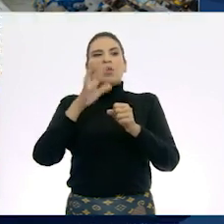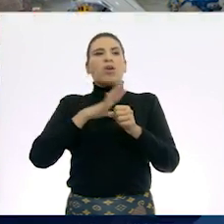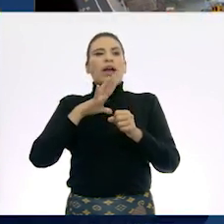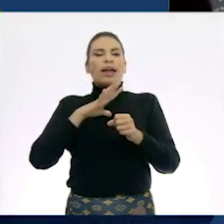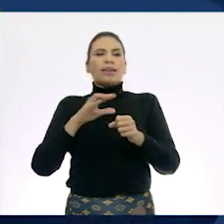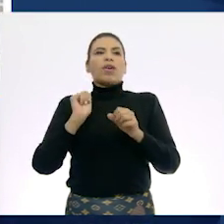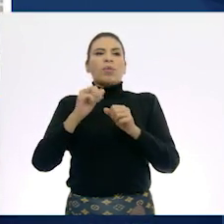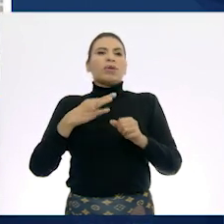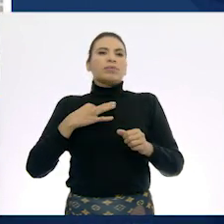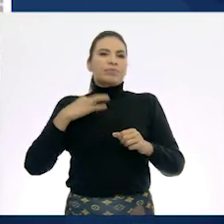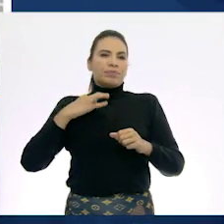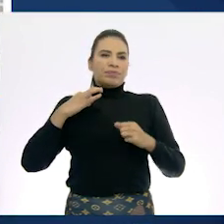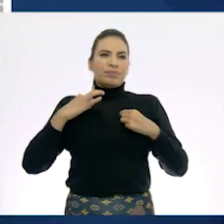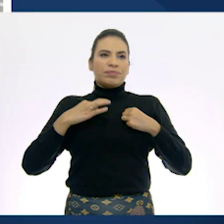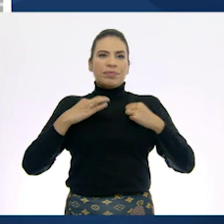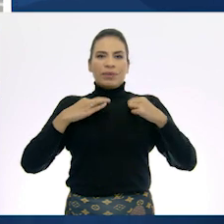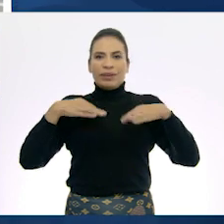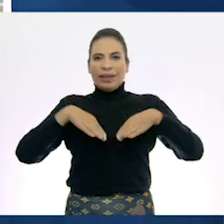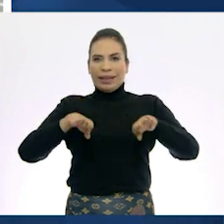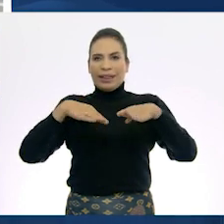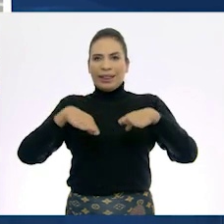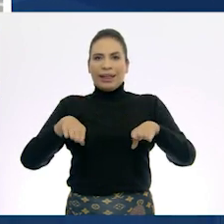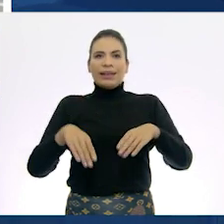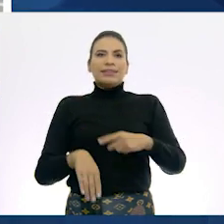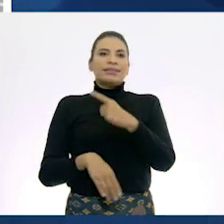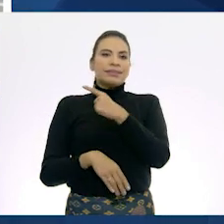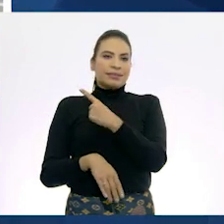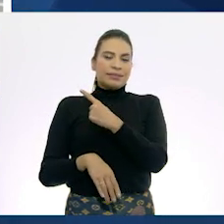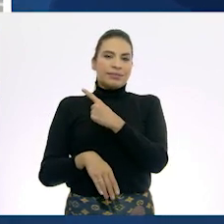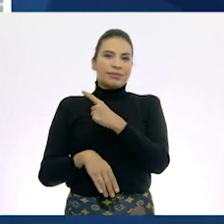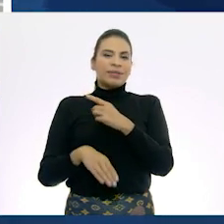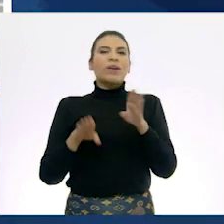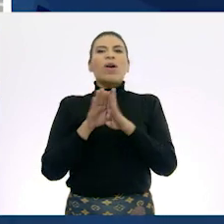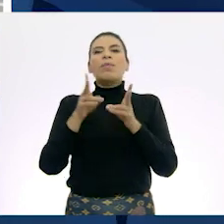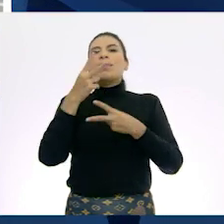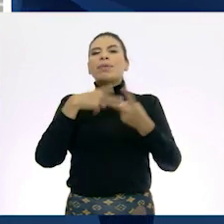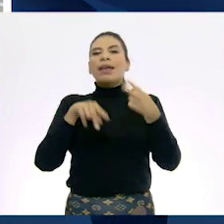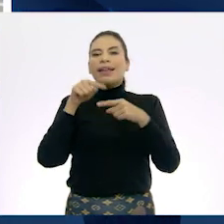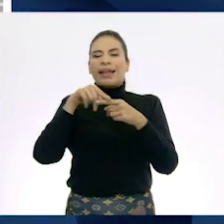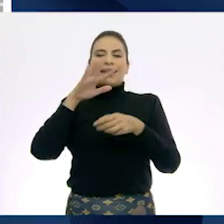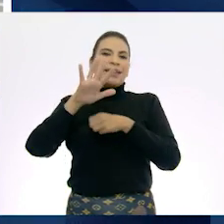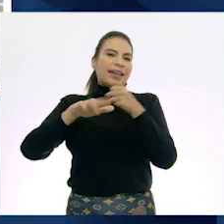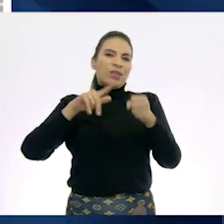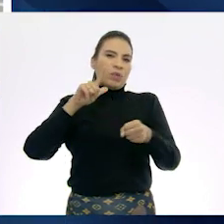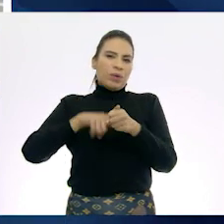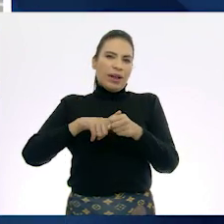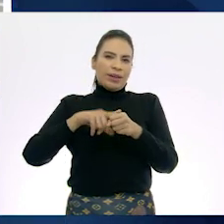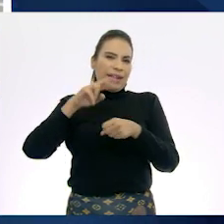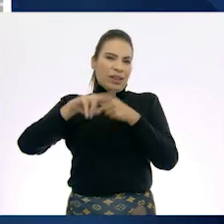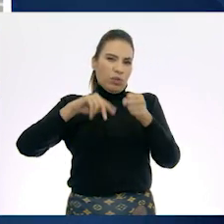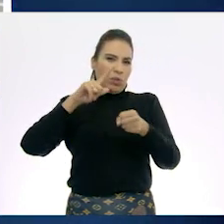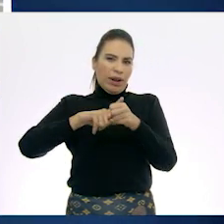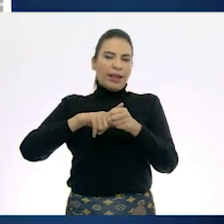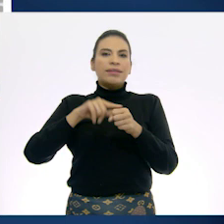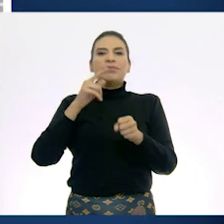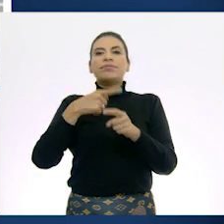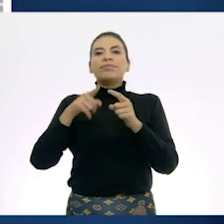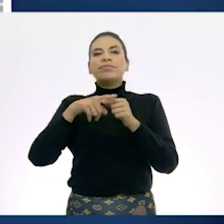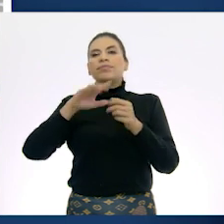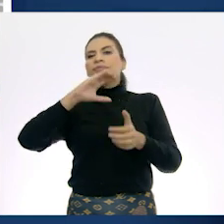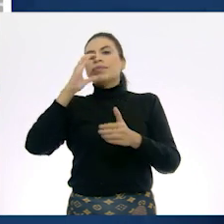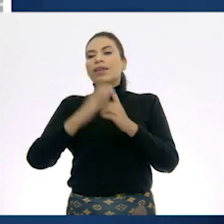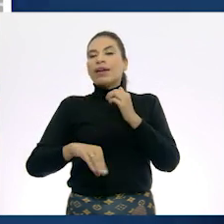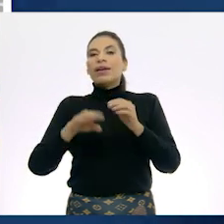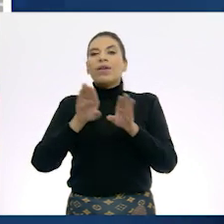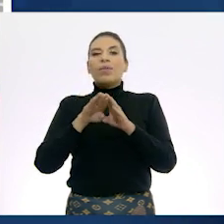industria textil, que también las telas se van a generar de un recurso natural y finalmente van a terminar